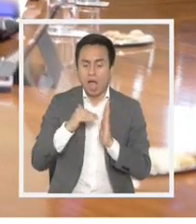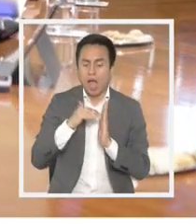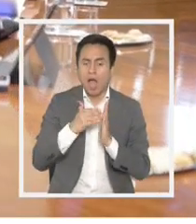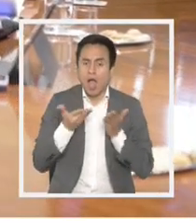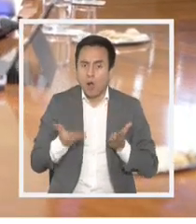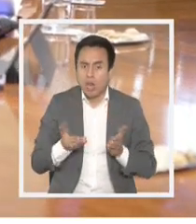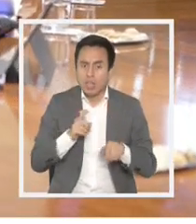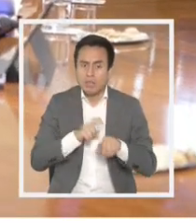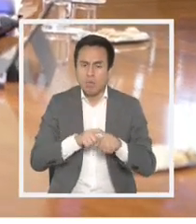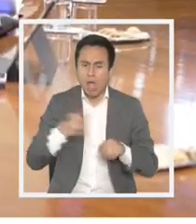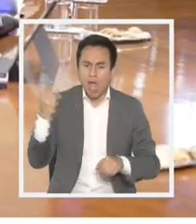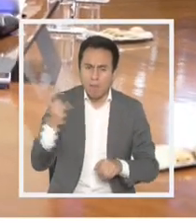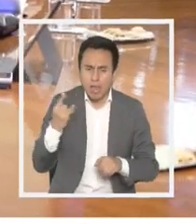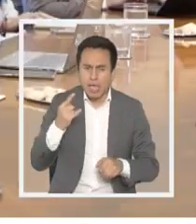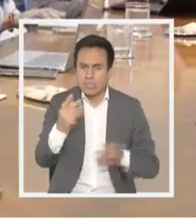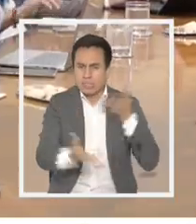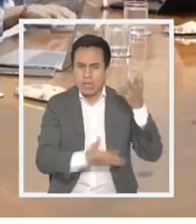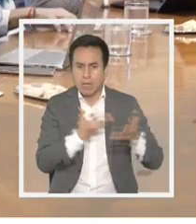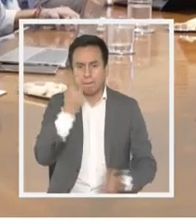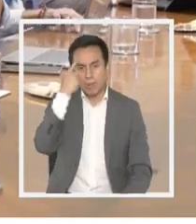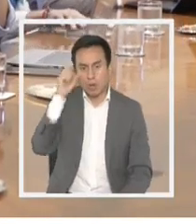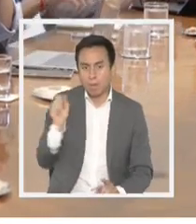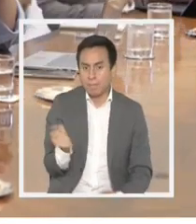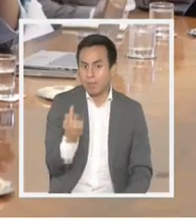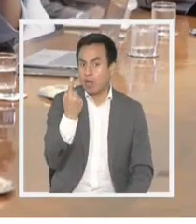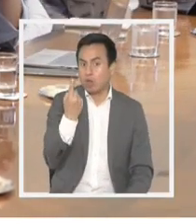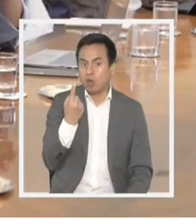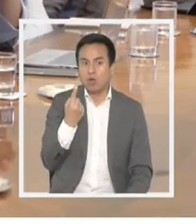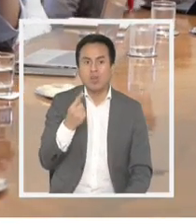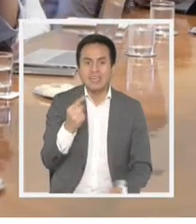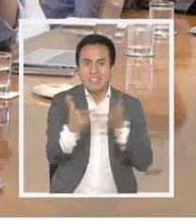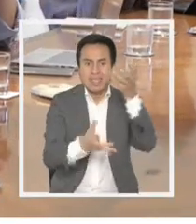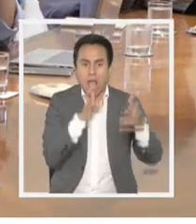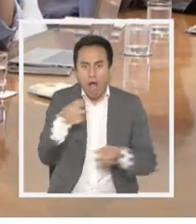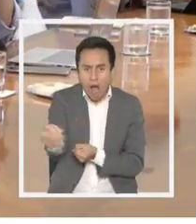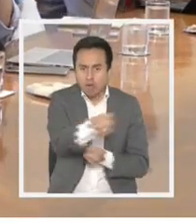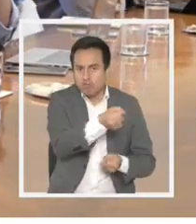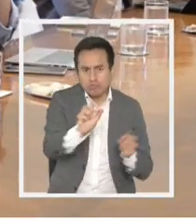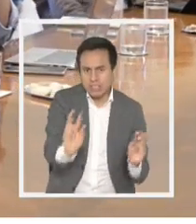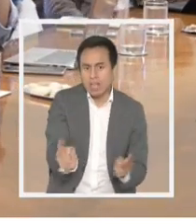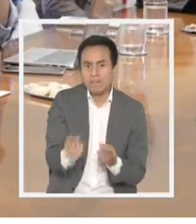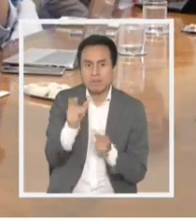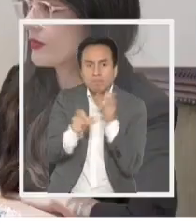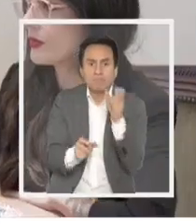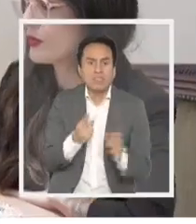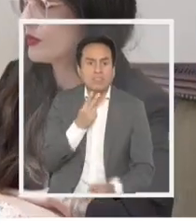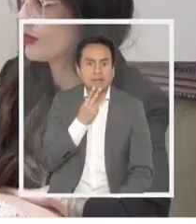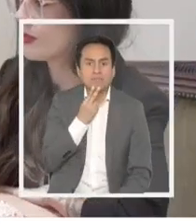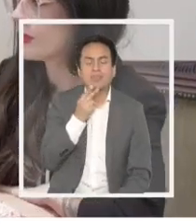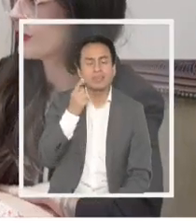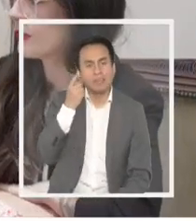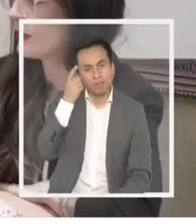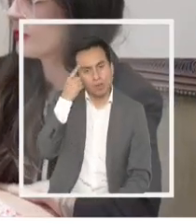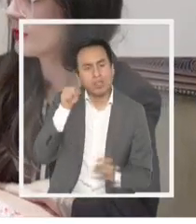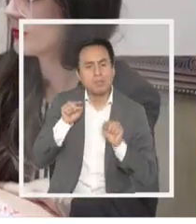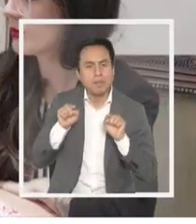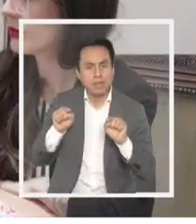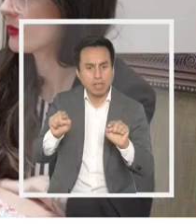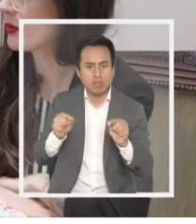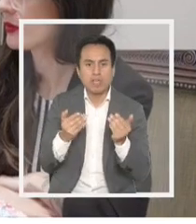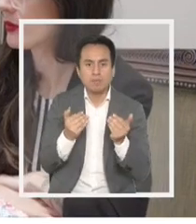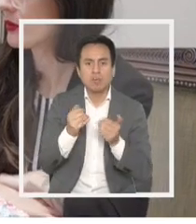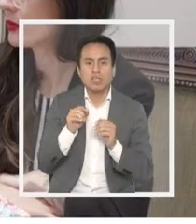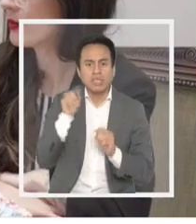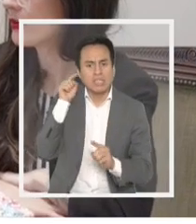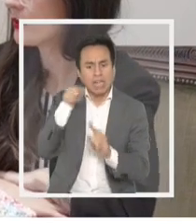la prioridad número uno es combatir los incendios salvar vidas pero también en paralelo necesitamos